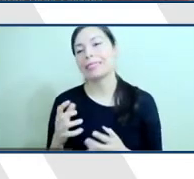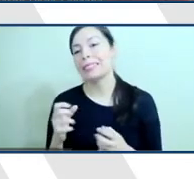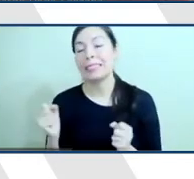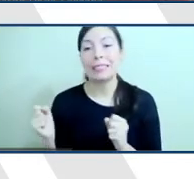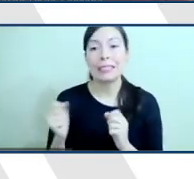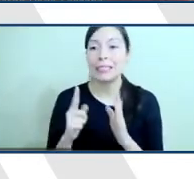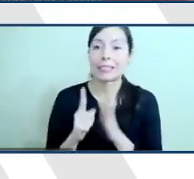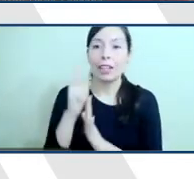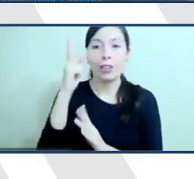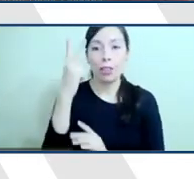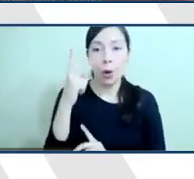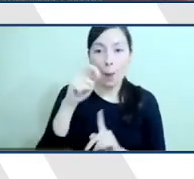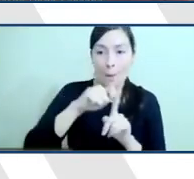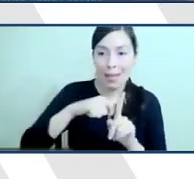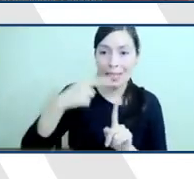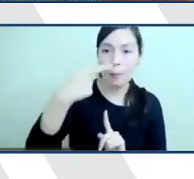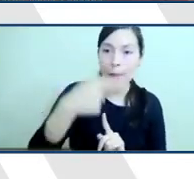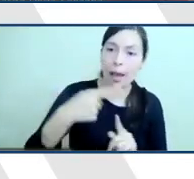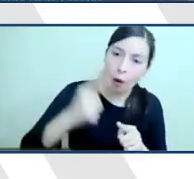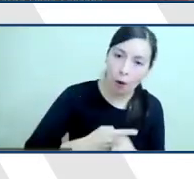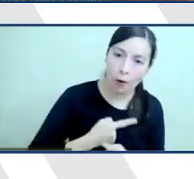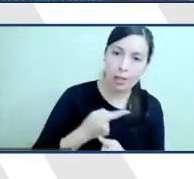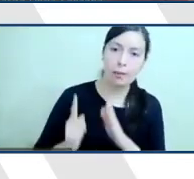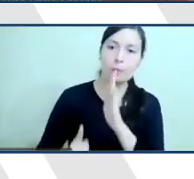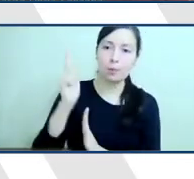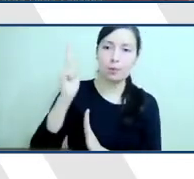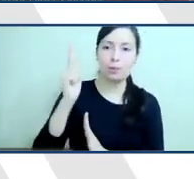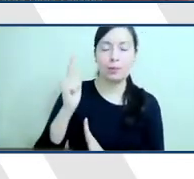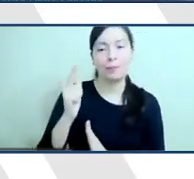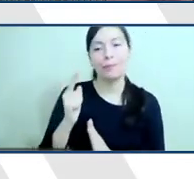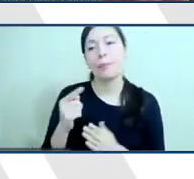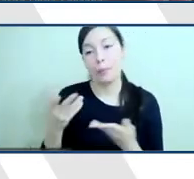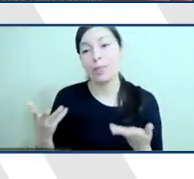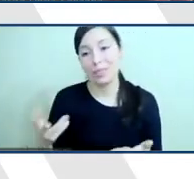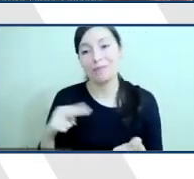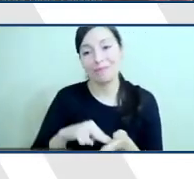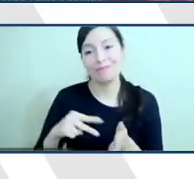2 meses ya estaba lanzando un cohete, por eso le pasó lo que le pasó.